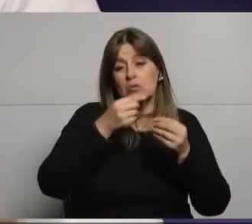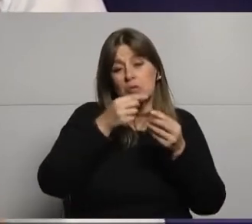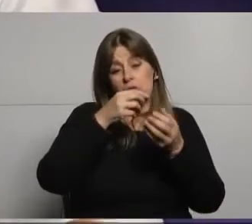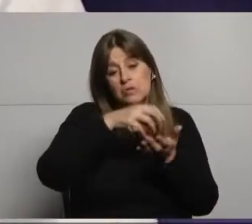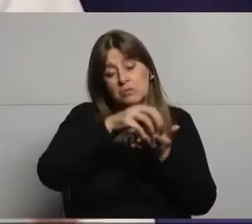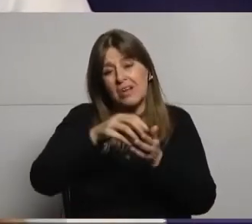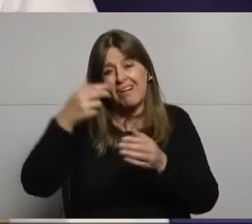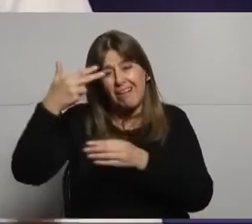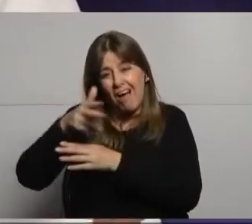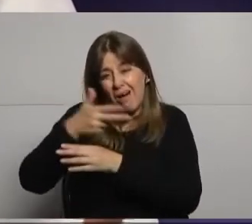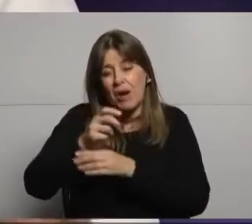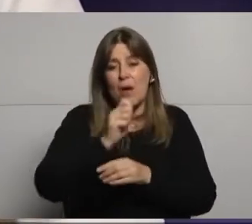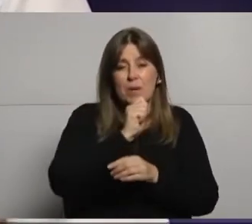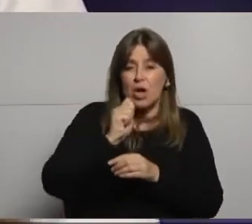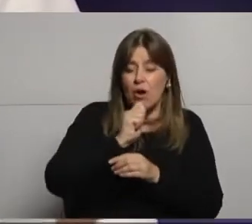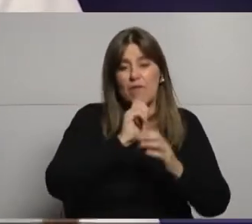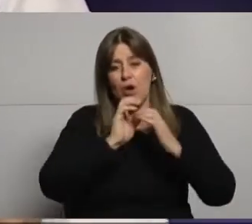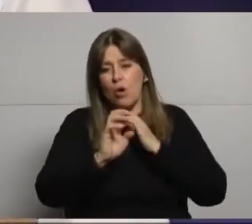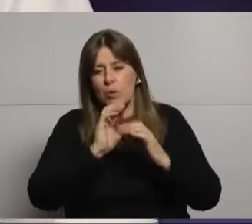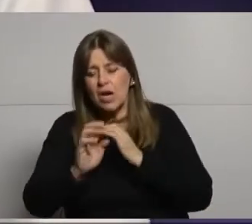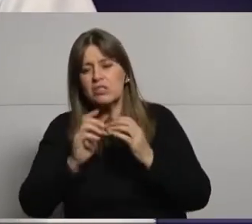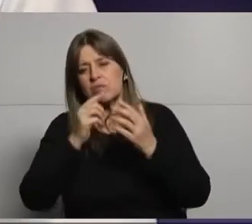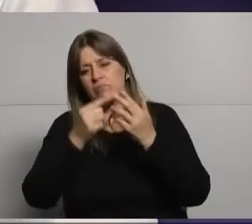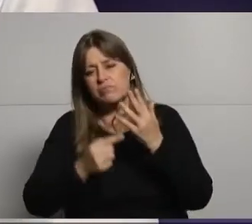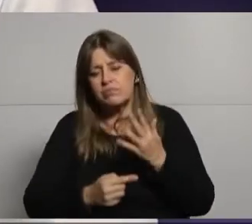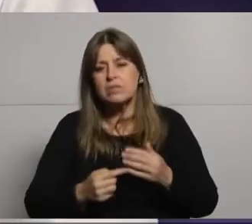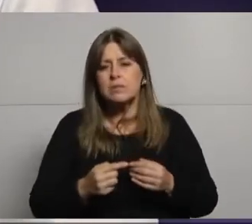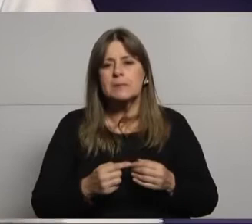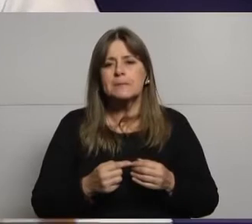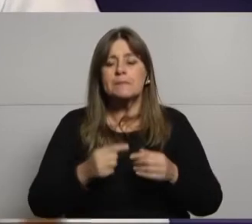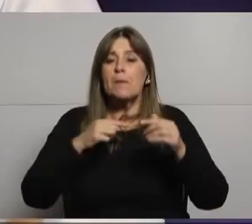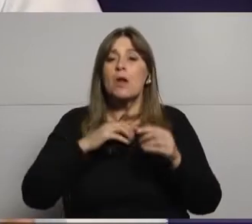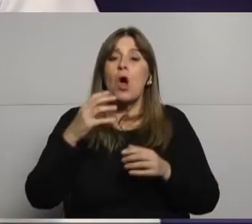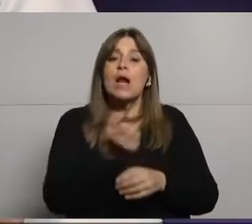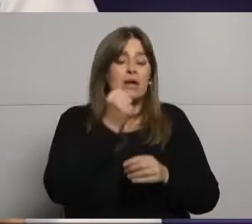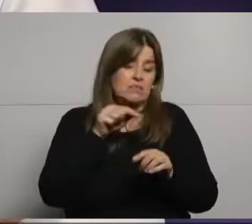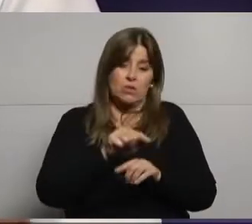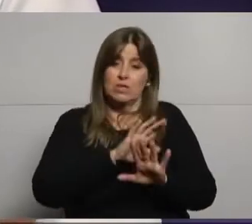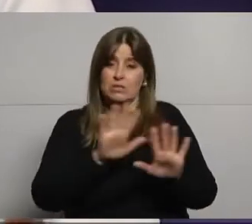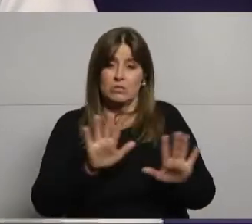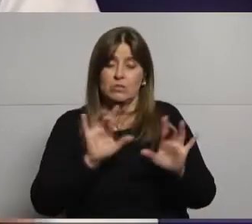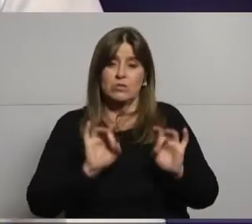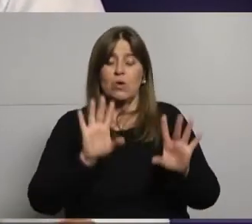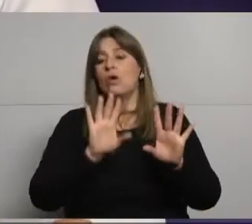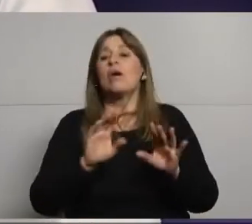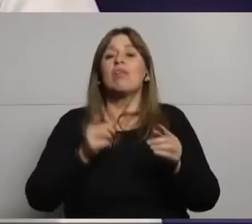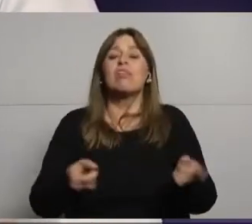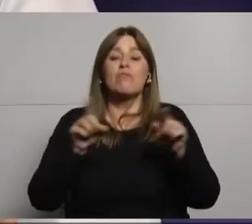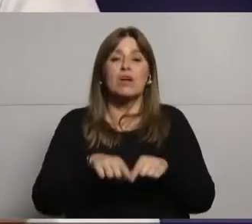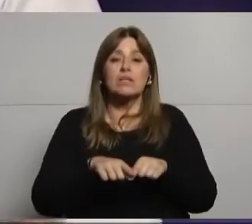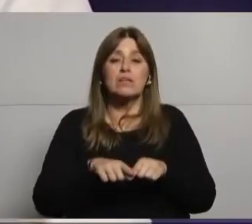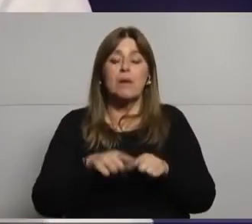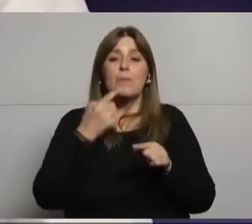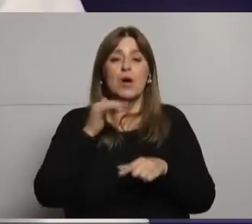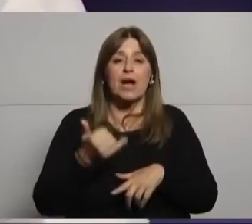Que cámaras, que micrófonos, comunicaciones, etcétera, pero no alcanza con eso, porque de vuelta,